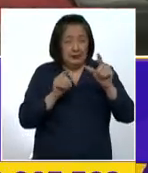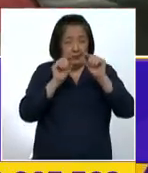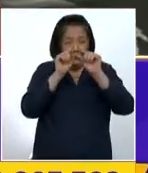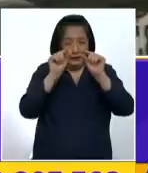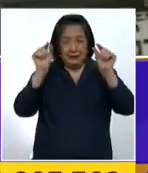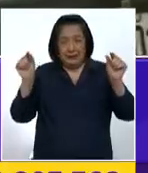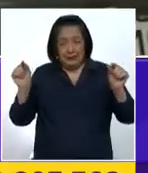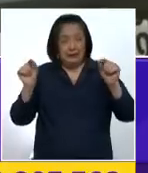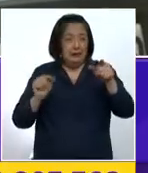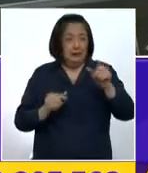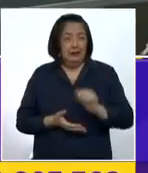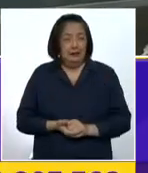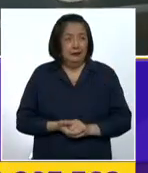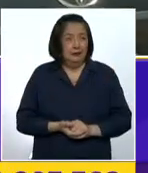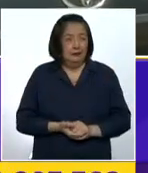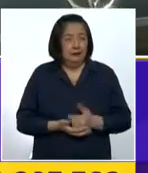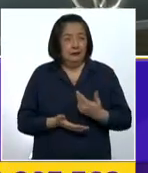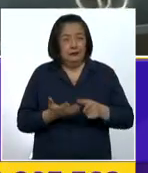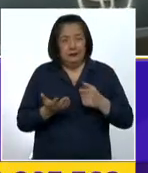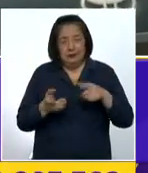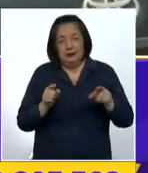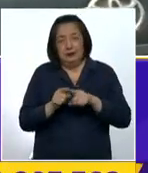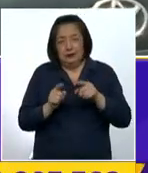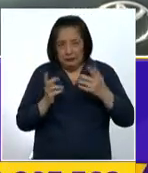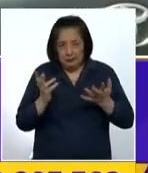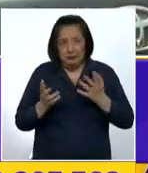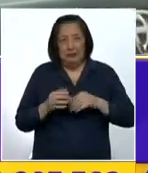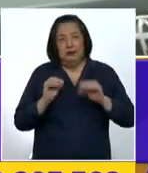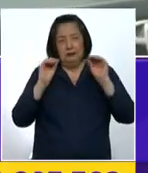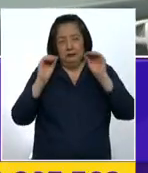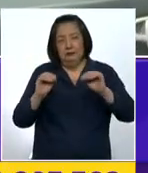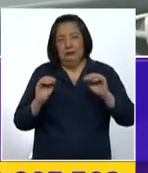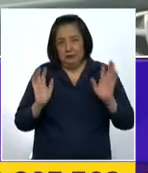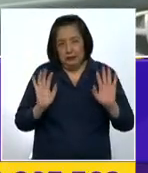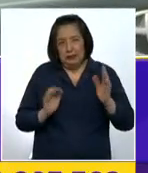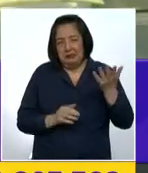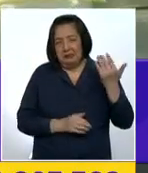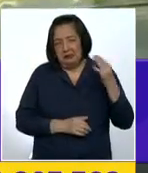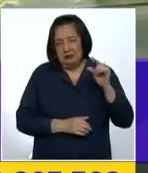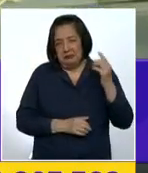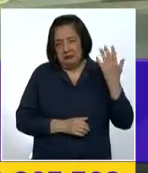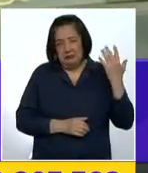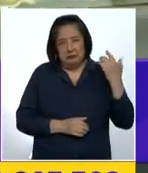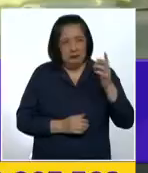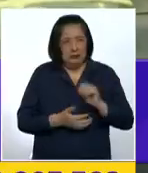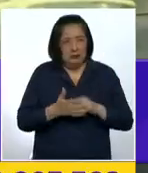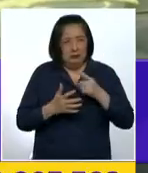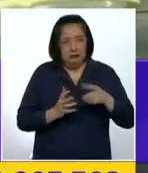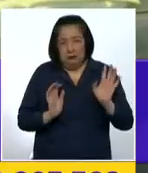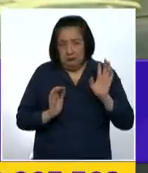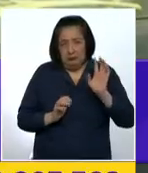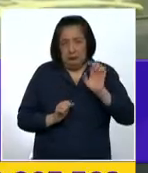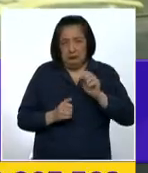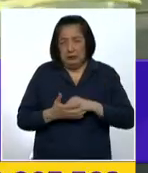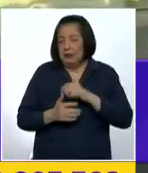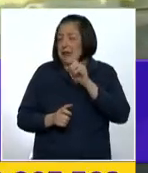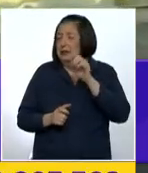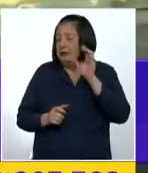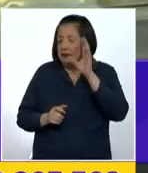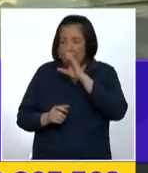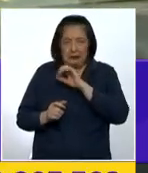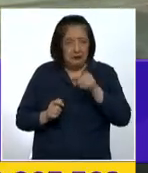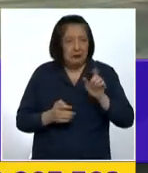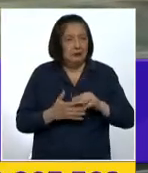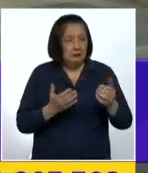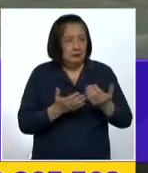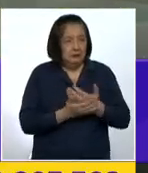dice Evolution, son unas calcomanías que también habrían sido pegadas también hace solamente unas horas para poder despistar. Sí, es Alicia,